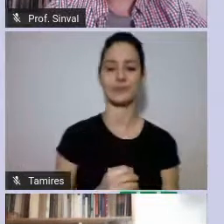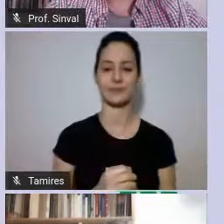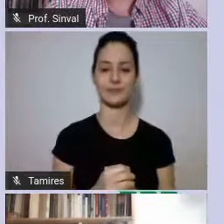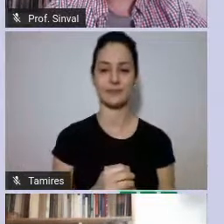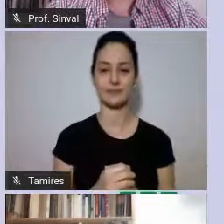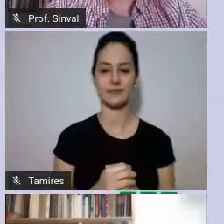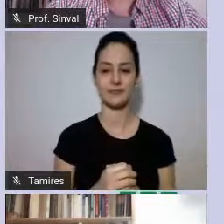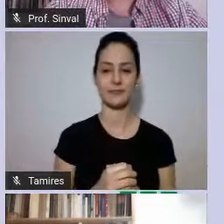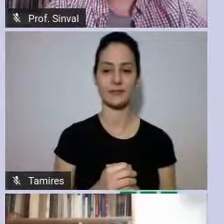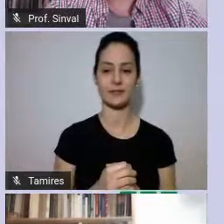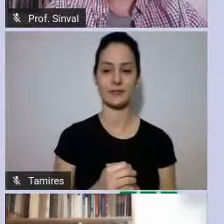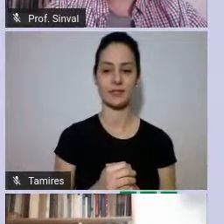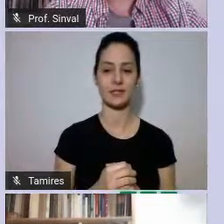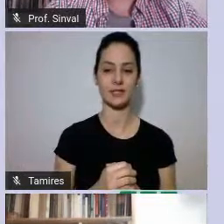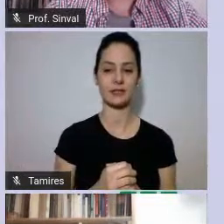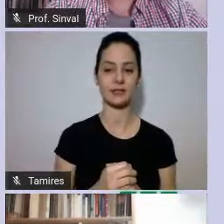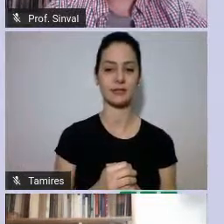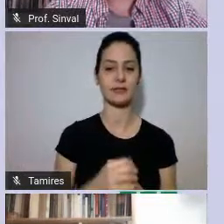Y aquí es donde aparece